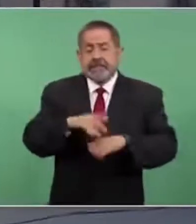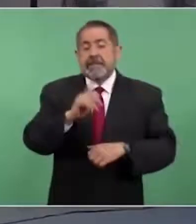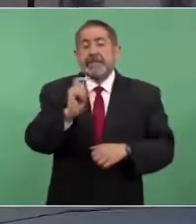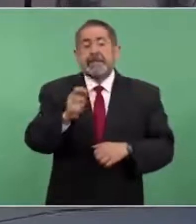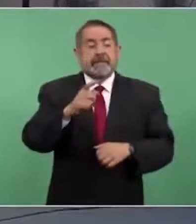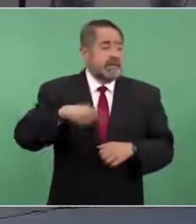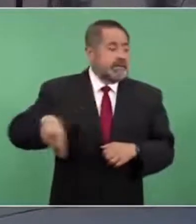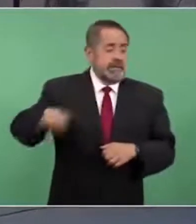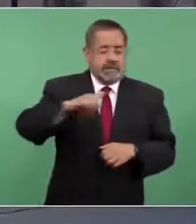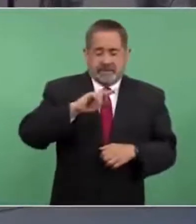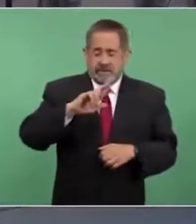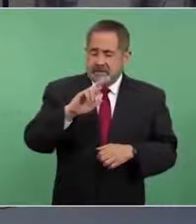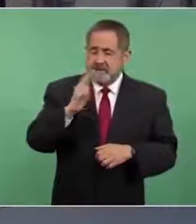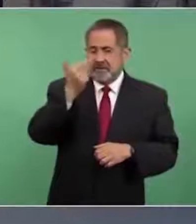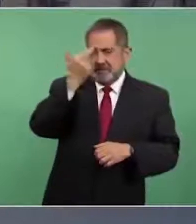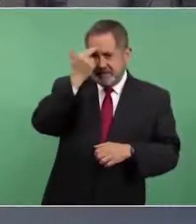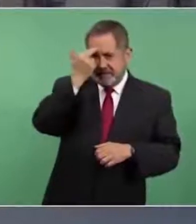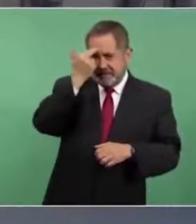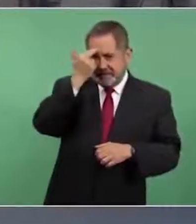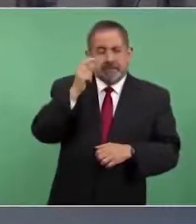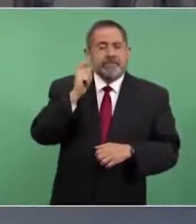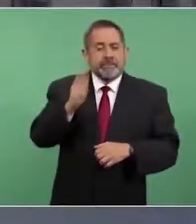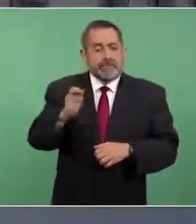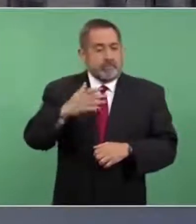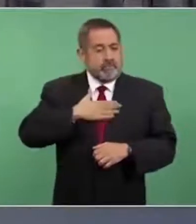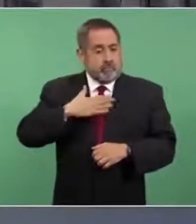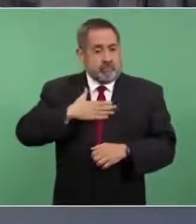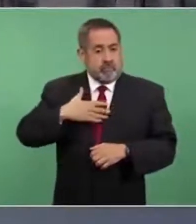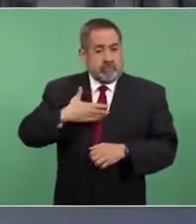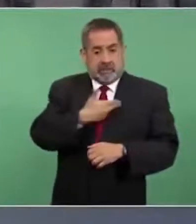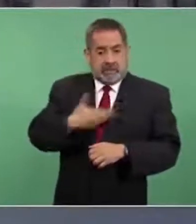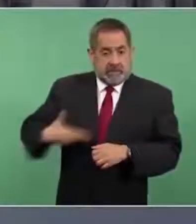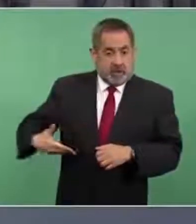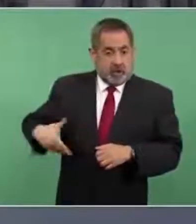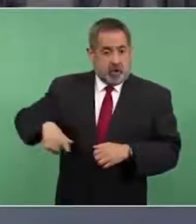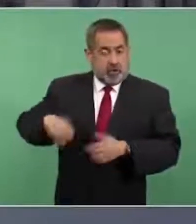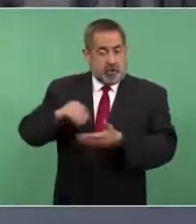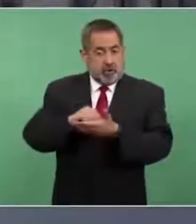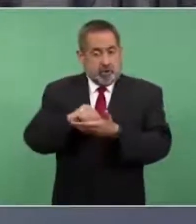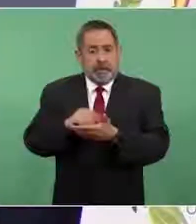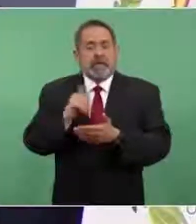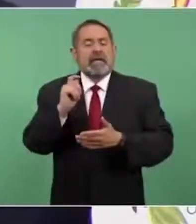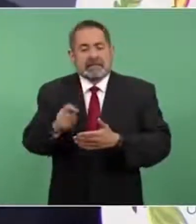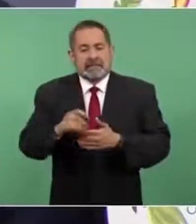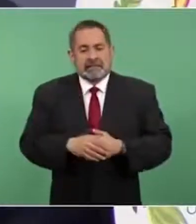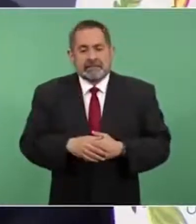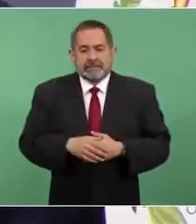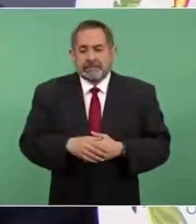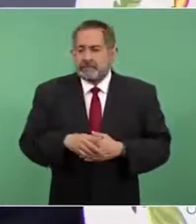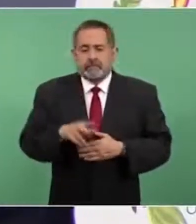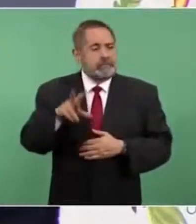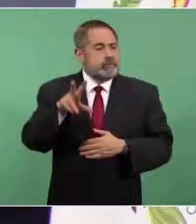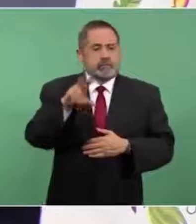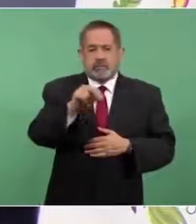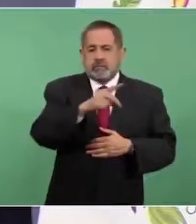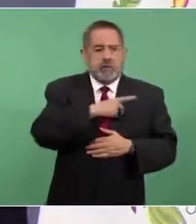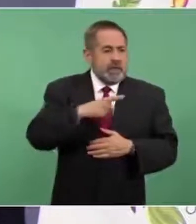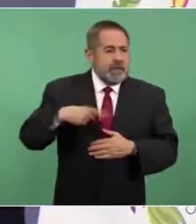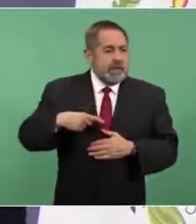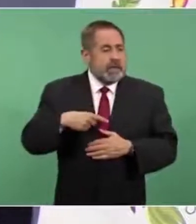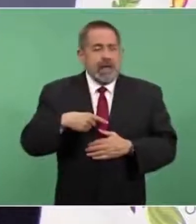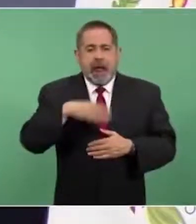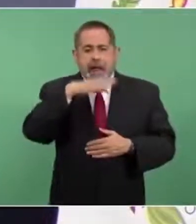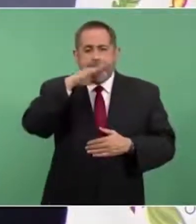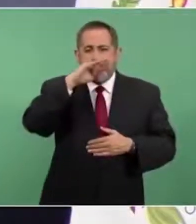recordar que mientras estemos en el gobierno no se permitirá el ingreso de maíz